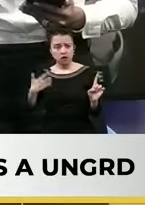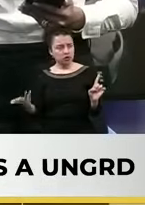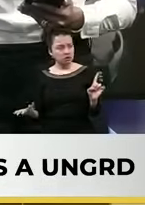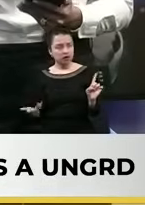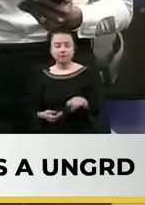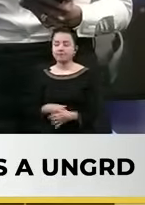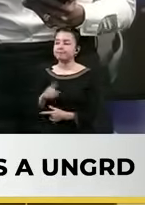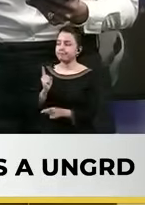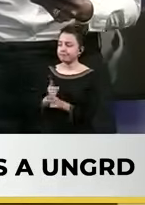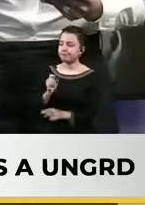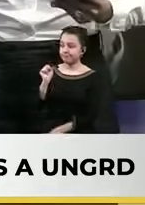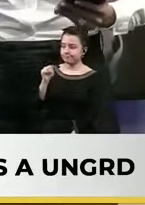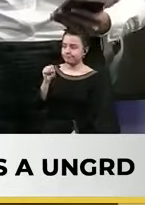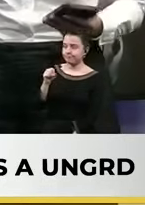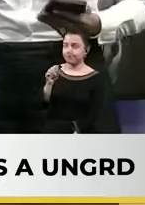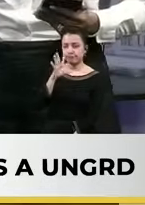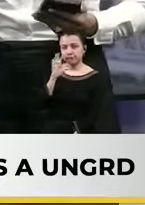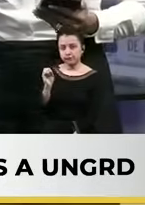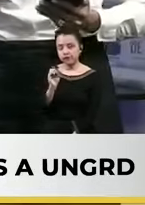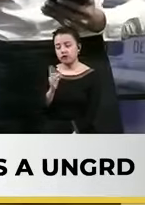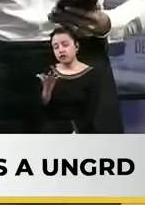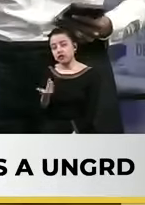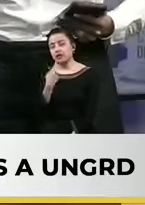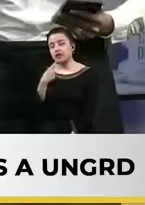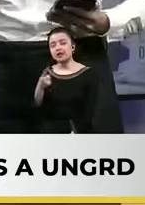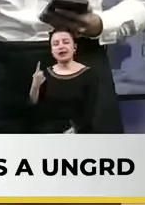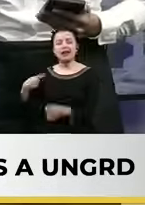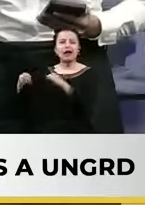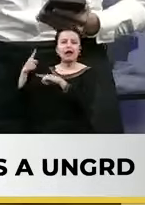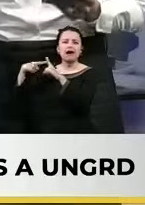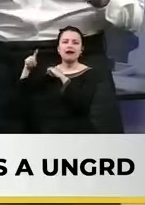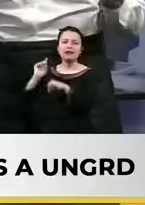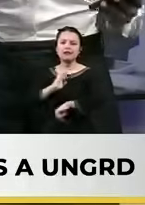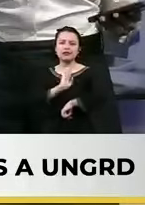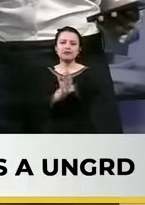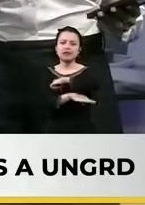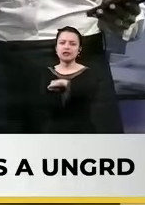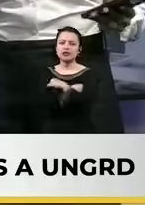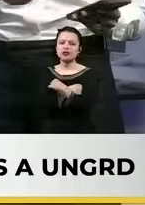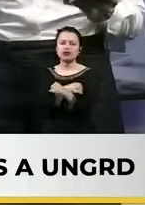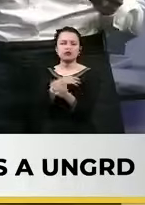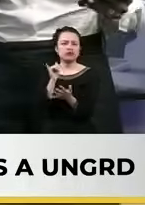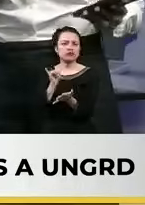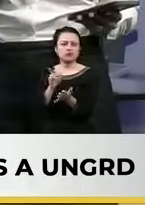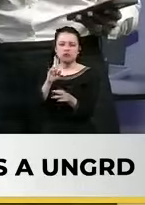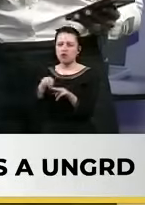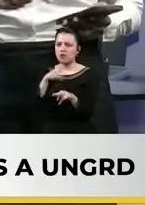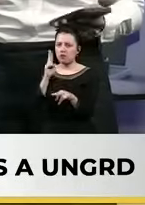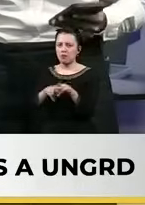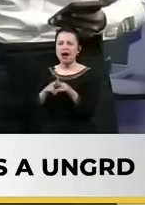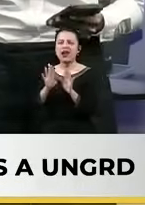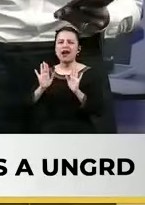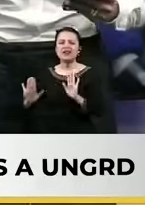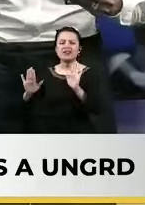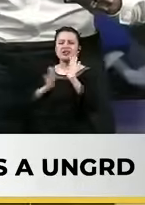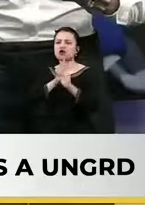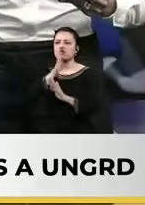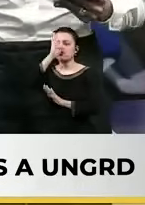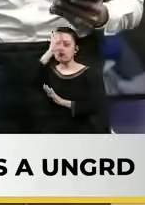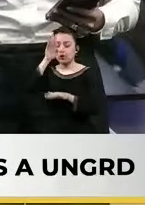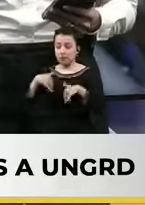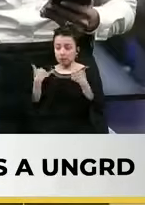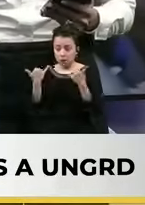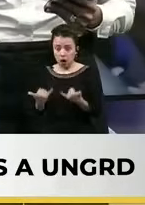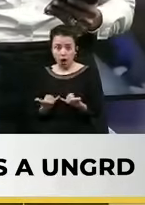que esto se ha dado durante todos los ministros de Hacienda han hecho este tipo de prácticas, que antes no era delito, que antes no se investigaba, pero entonces que ahora